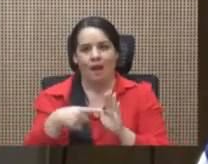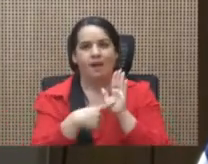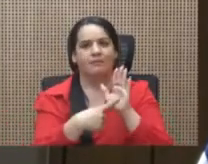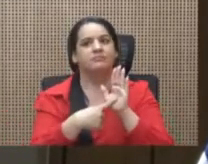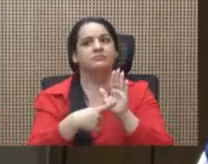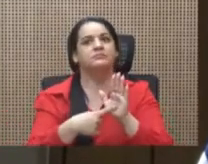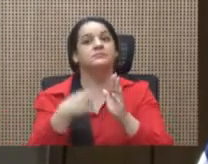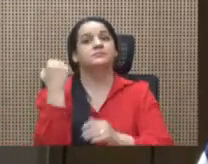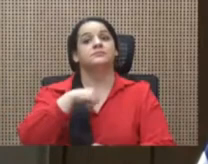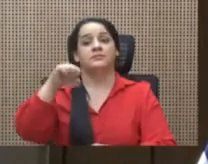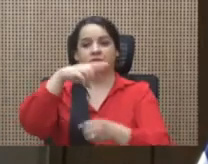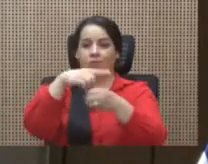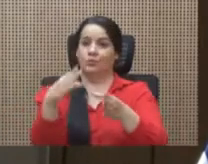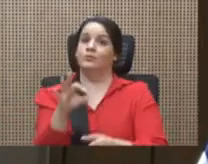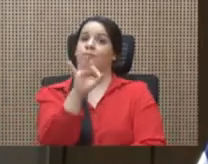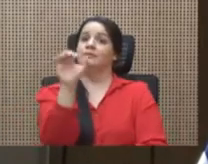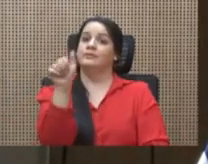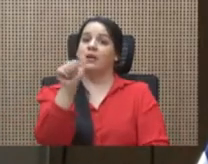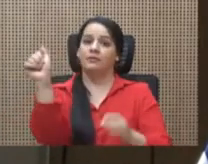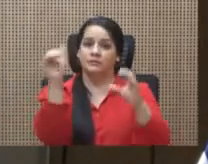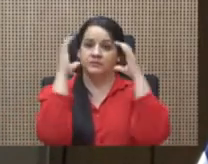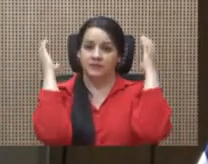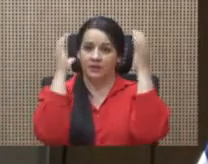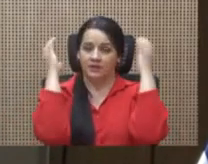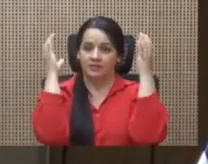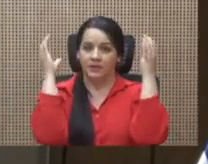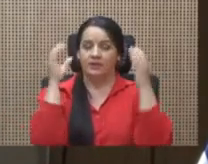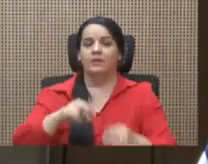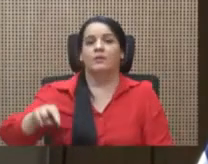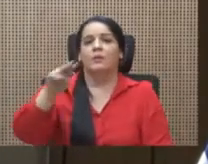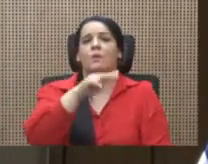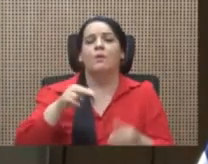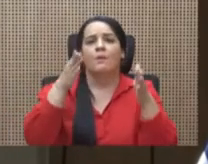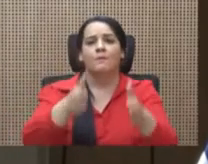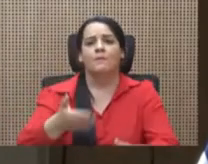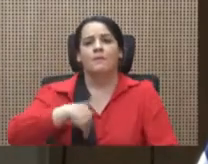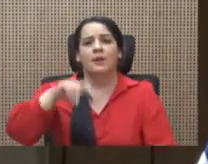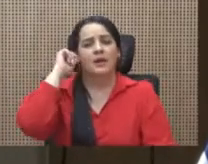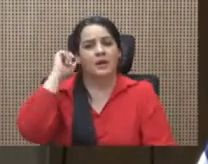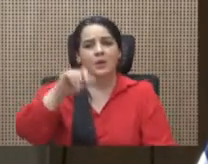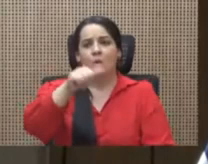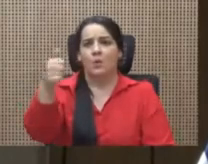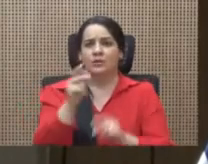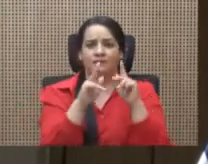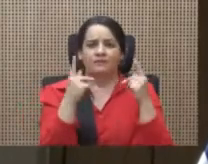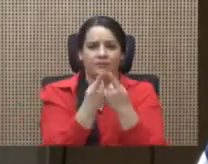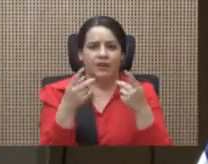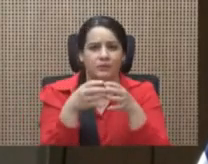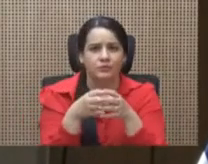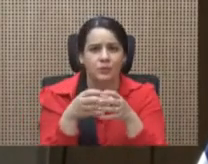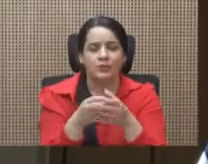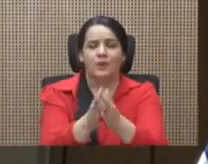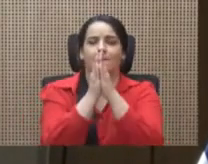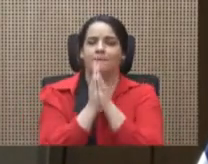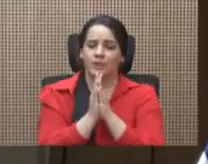Los diputados del Frente Amplio la celebran. Así que, compañeros y compañeras de las demás fracciones, les solicito